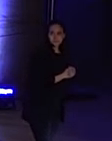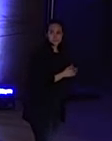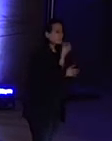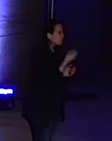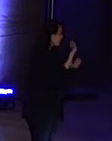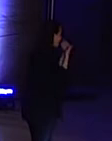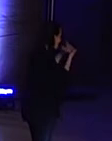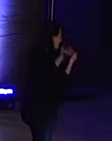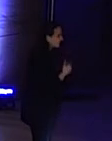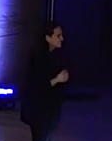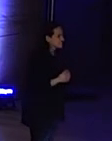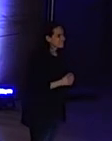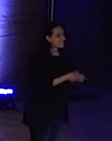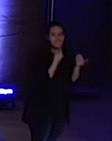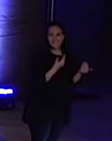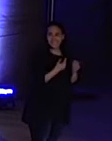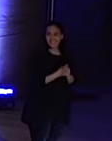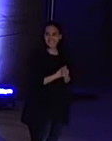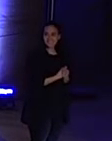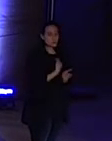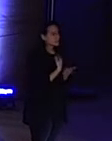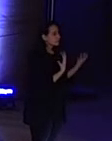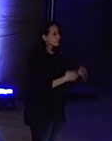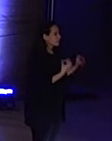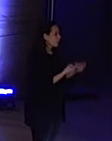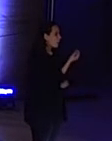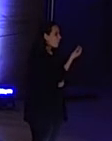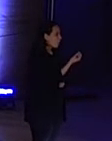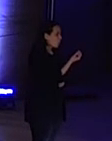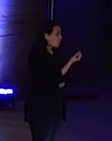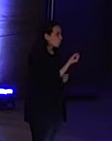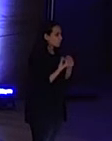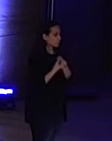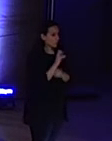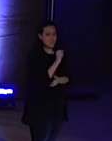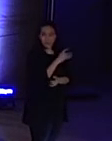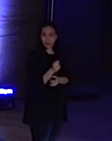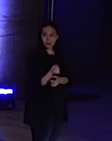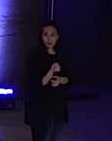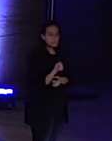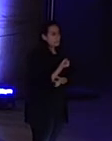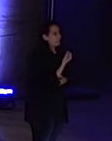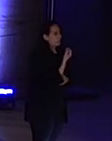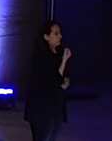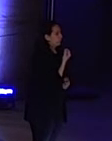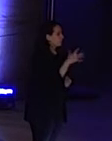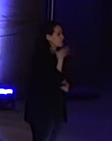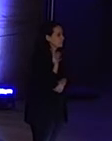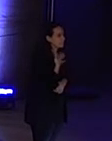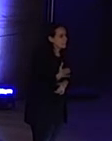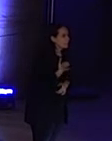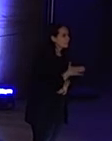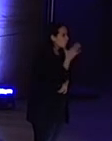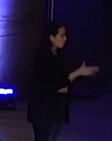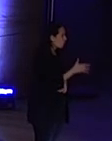Bueno, enhorabuena, Ada. Muchísimas gracias. Yo simplemente llevo un poquito con Ada, colaborando con ella, pero la verdad es que es un placer porque